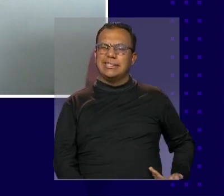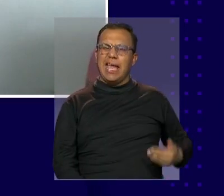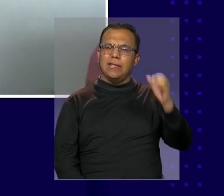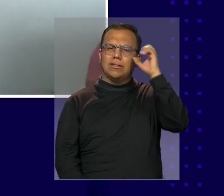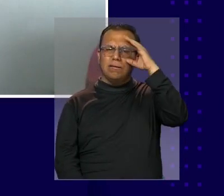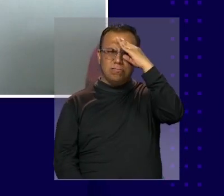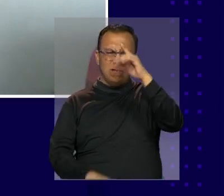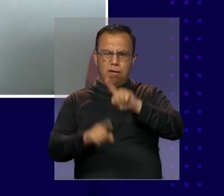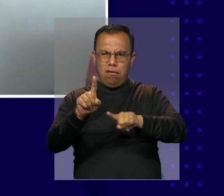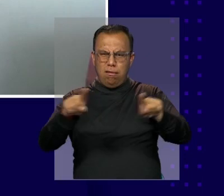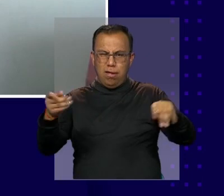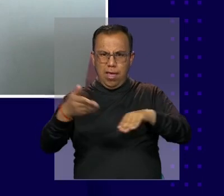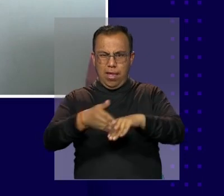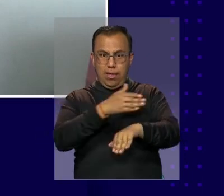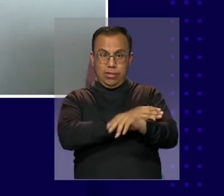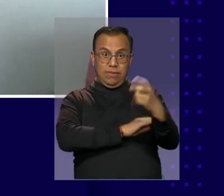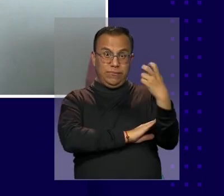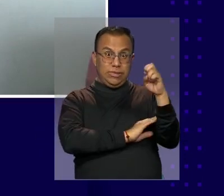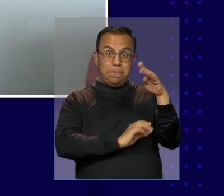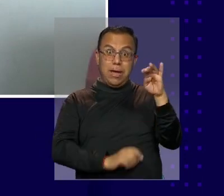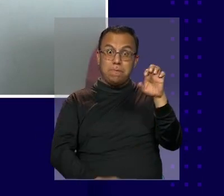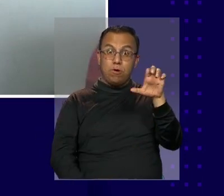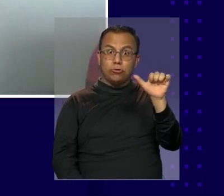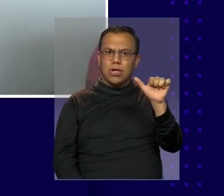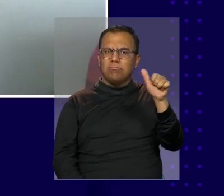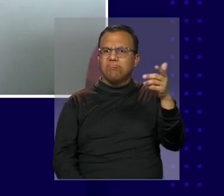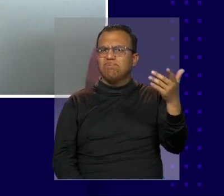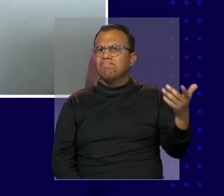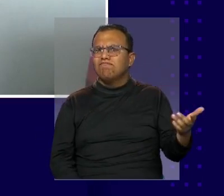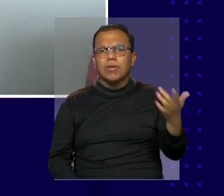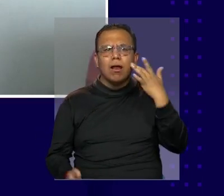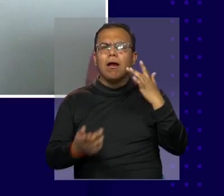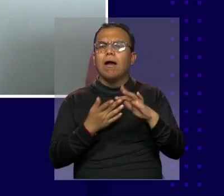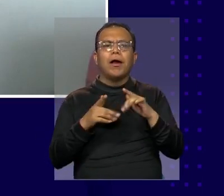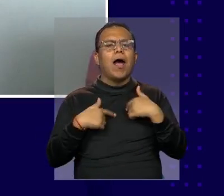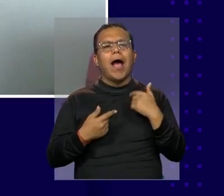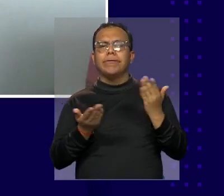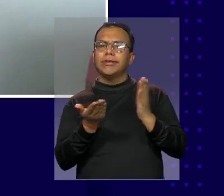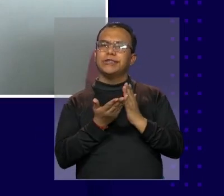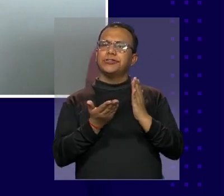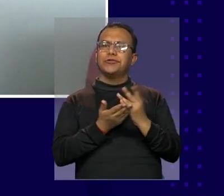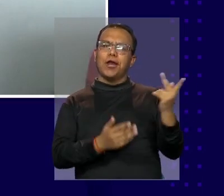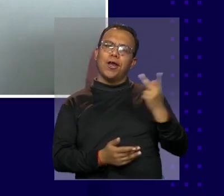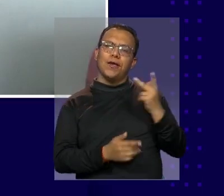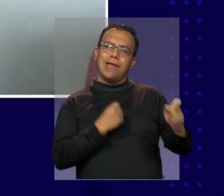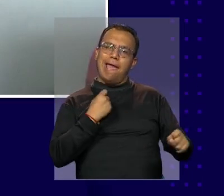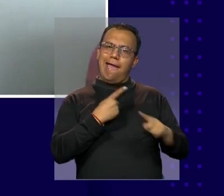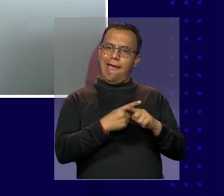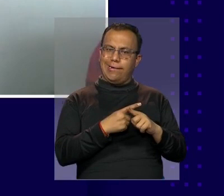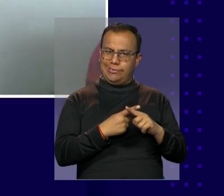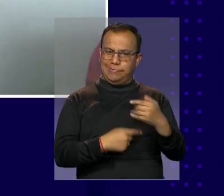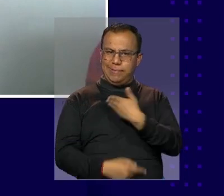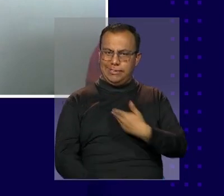incluso ocurrió con el fiscal Barbosa. El fiscal Barbosa, su mérito era haber estudiado con el expresidente Duque, y a él se le